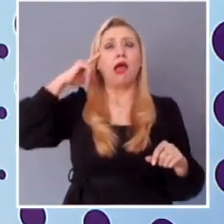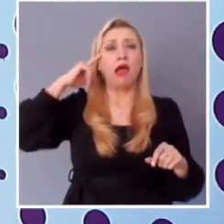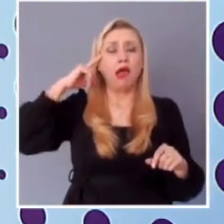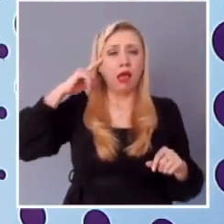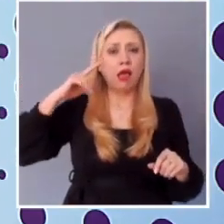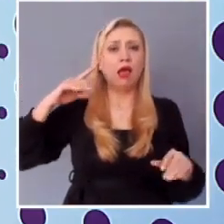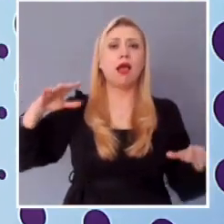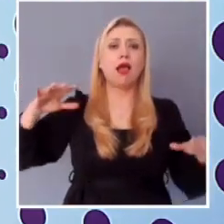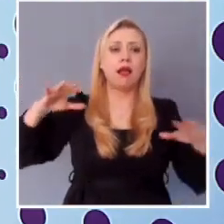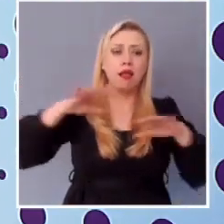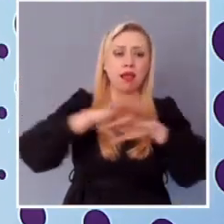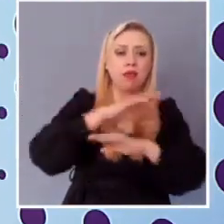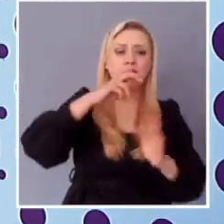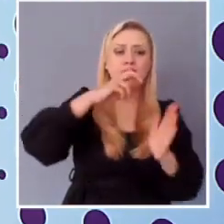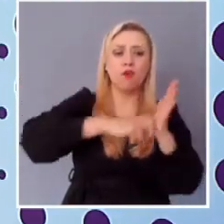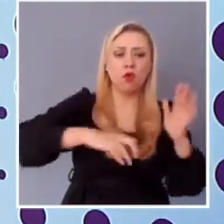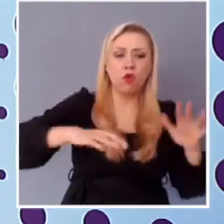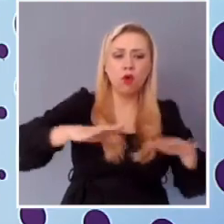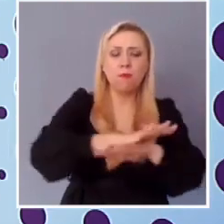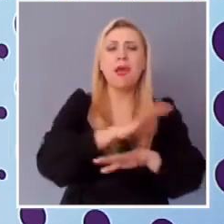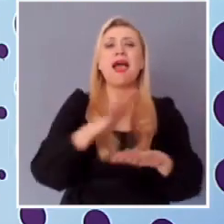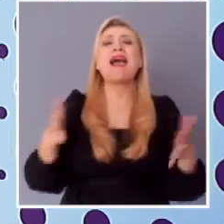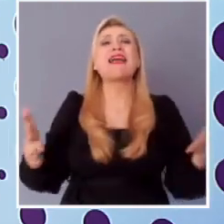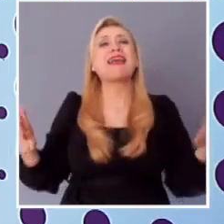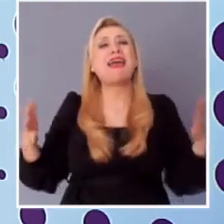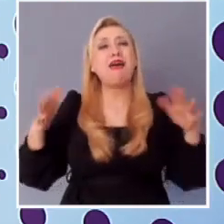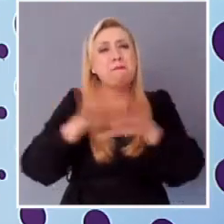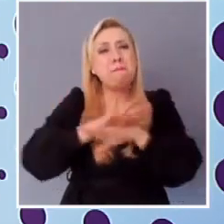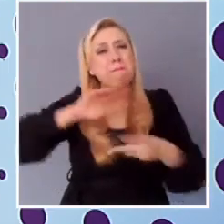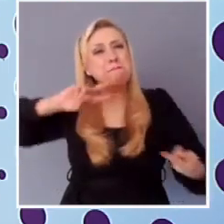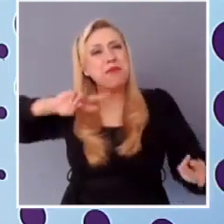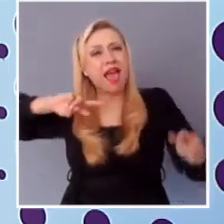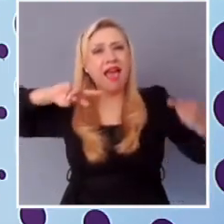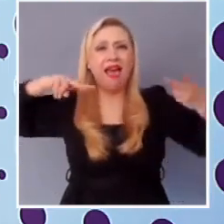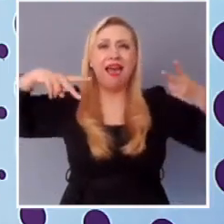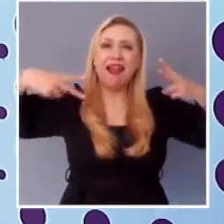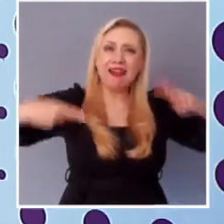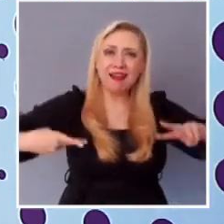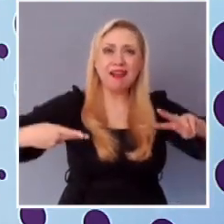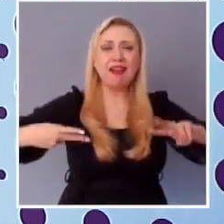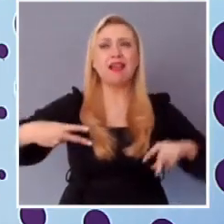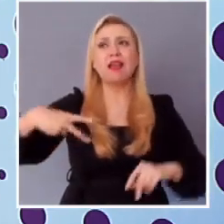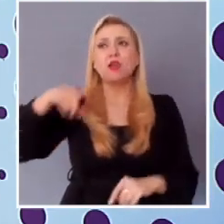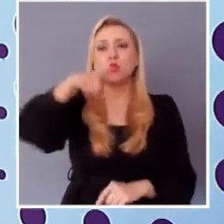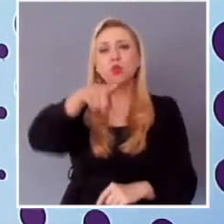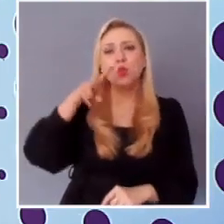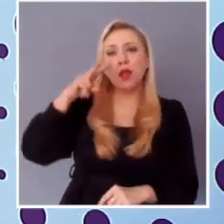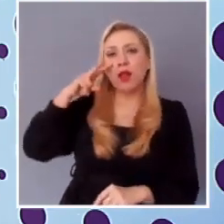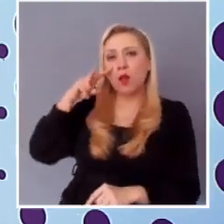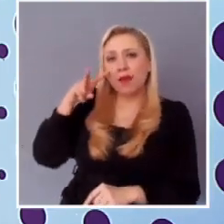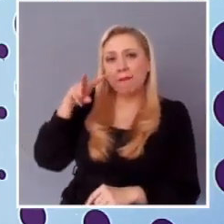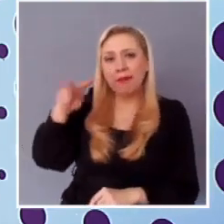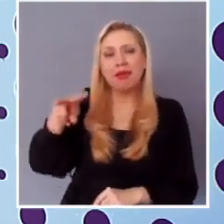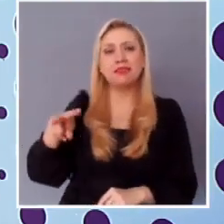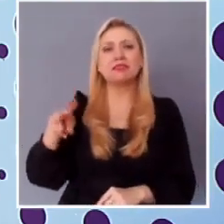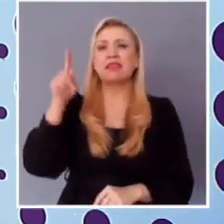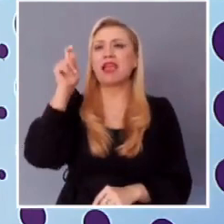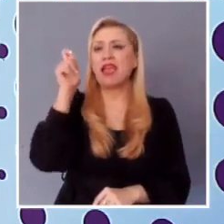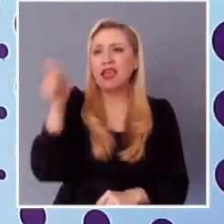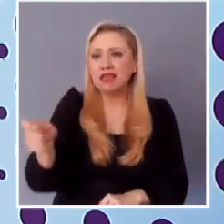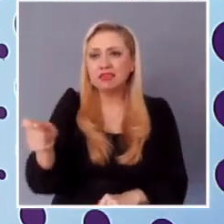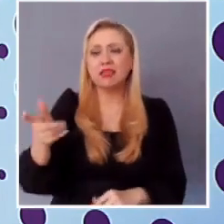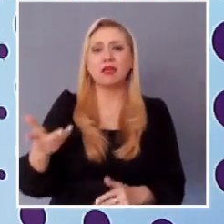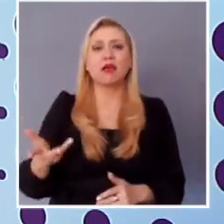lo práctico, ¿no? Cambiar a nivel cultural nuestra percepción hacia estas experiencias que de